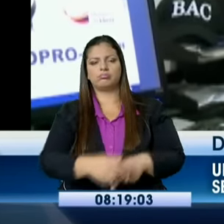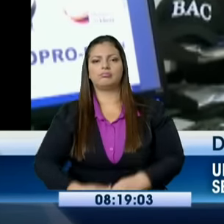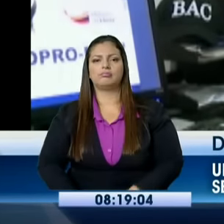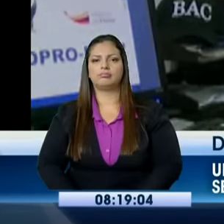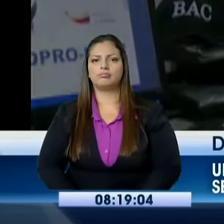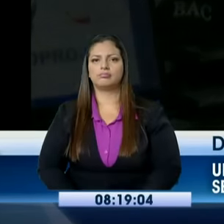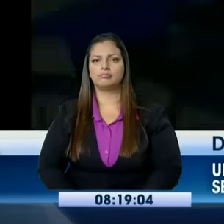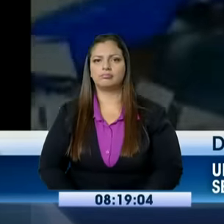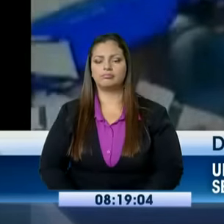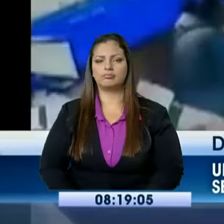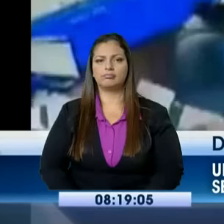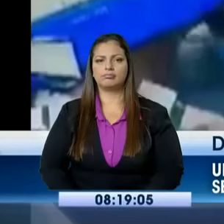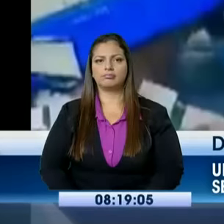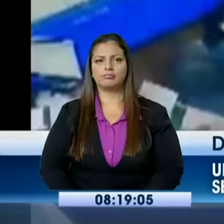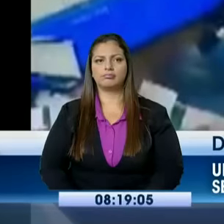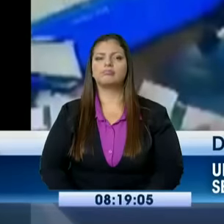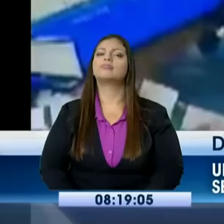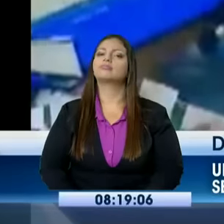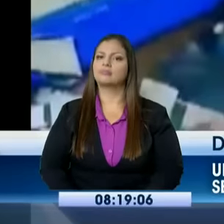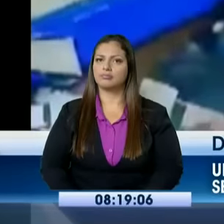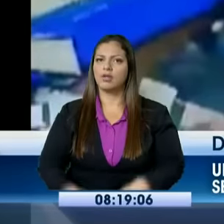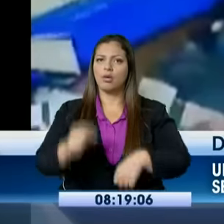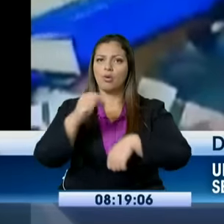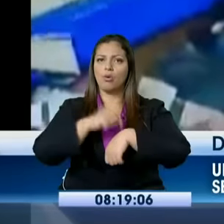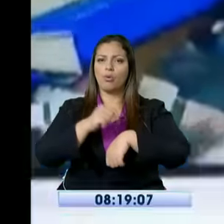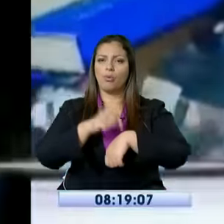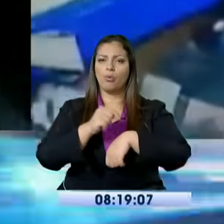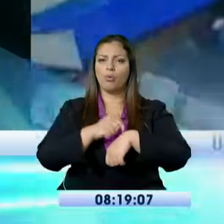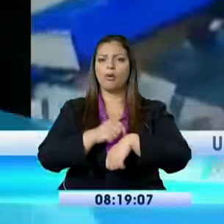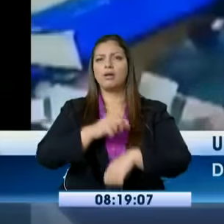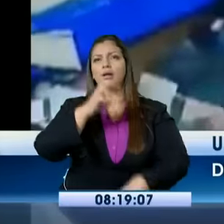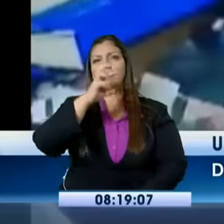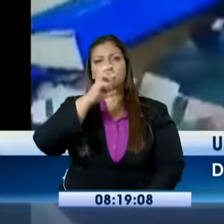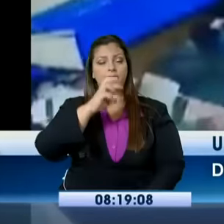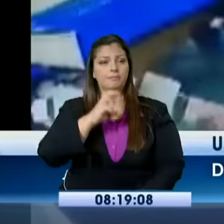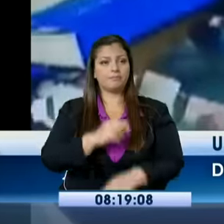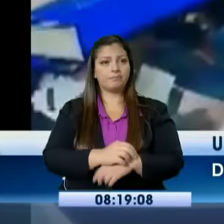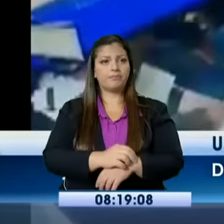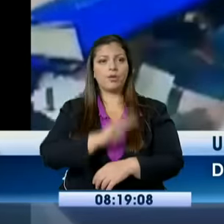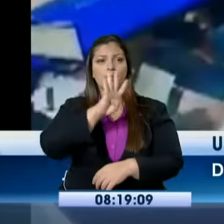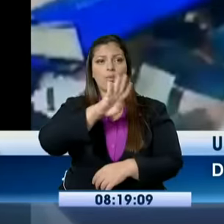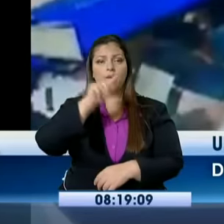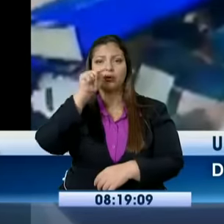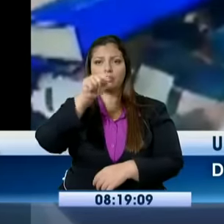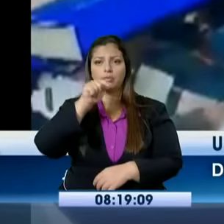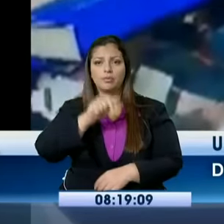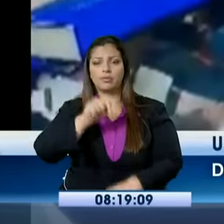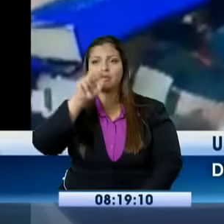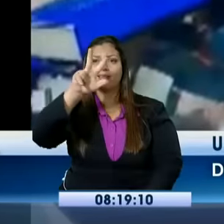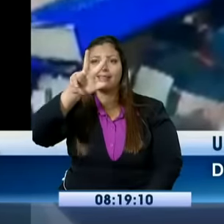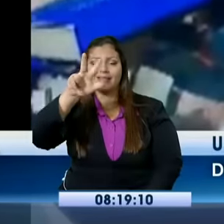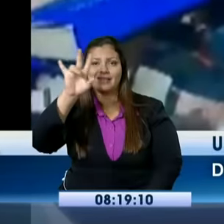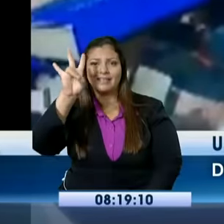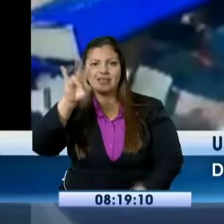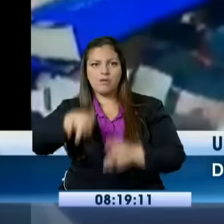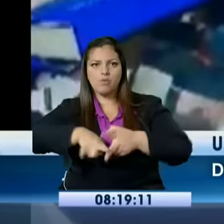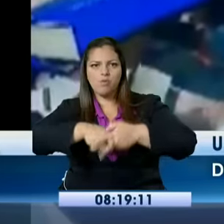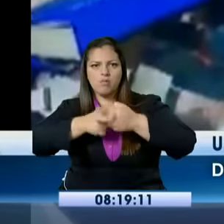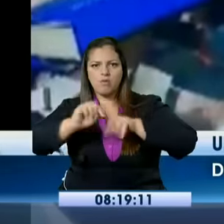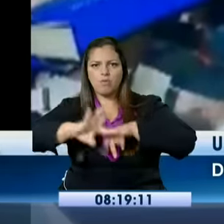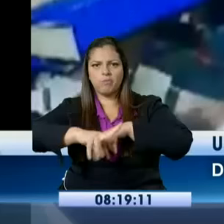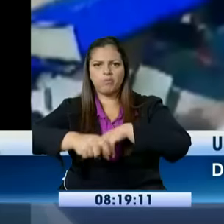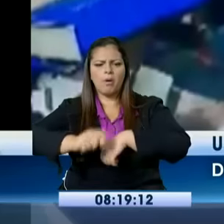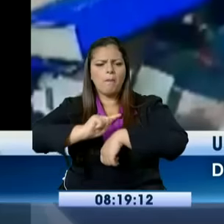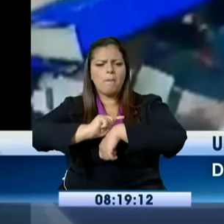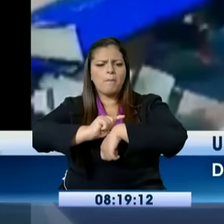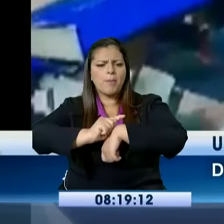en el sector de Puebla. El asalto empezó a las 16 horas con 37 minutos y terminó a las 16 horas con 39, cuando van saliendo